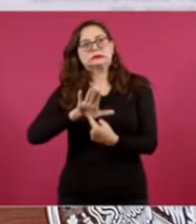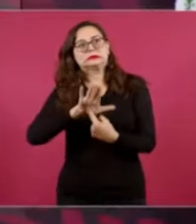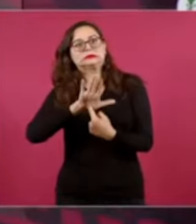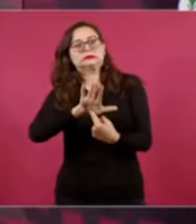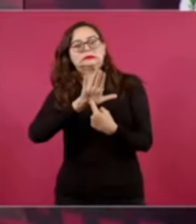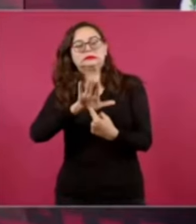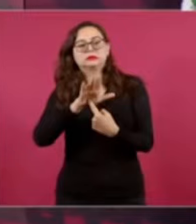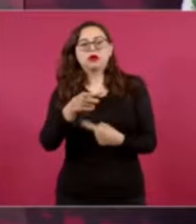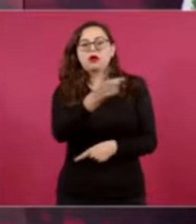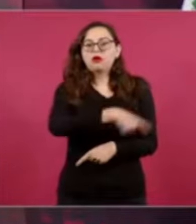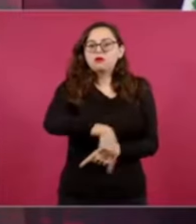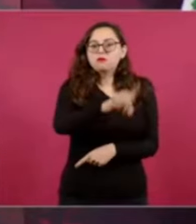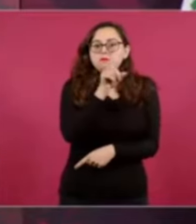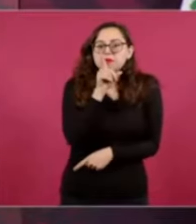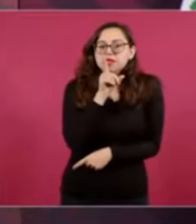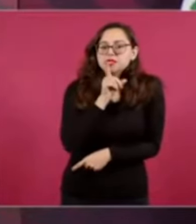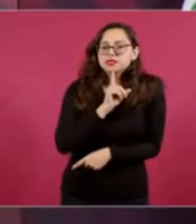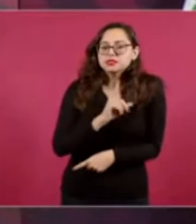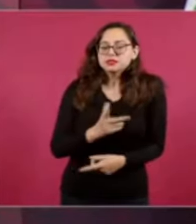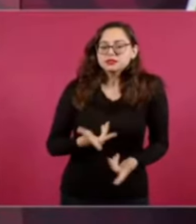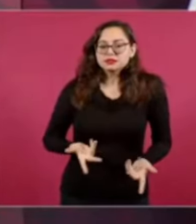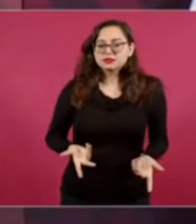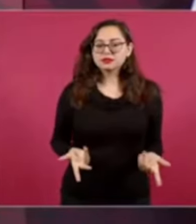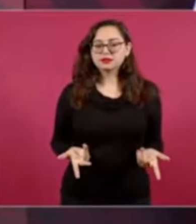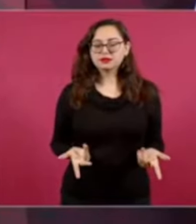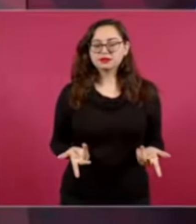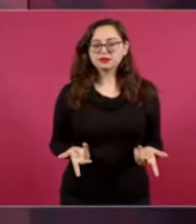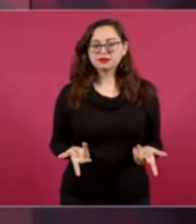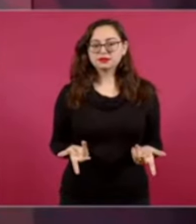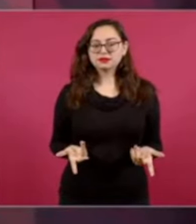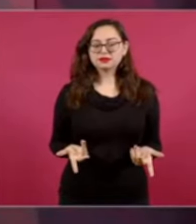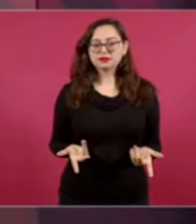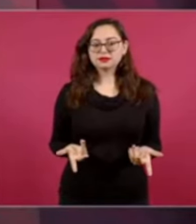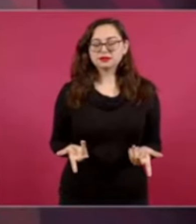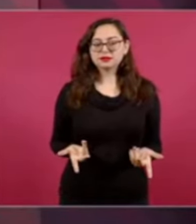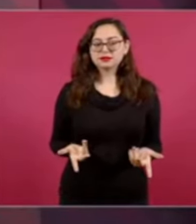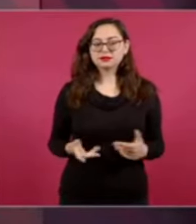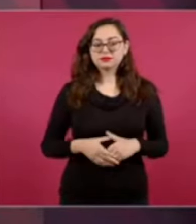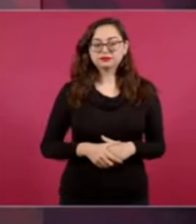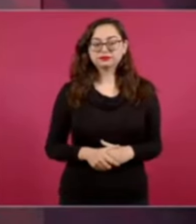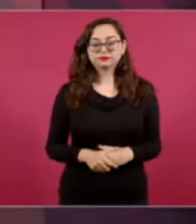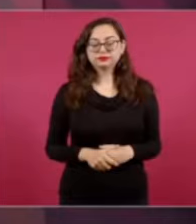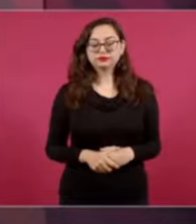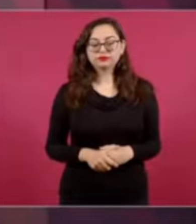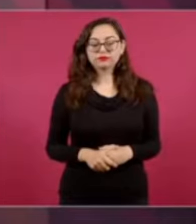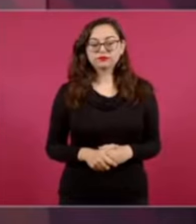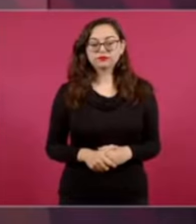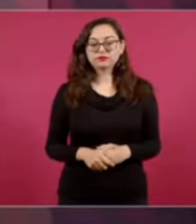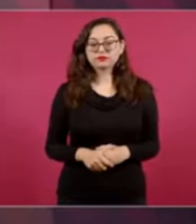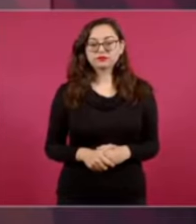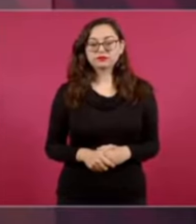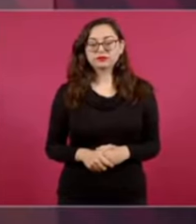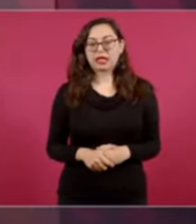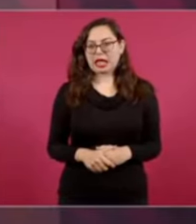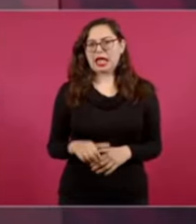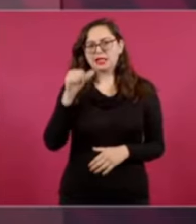Es que ayer decía, o antier, de que los medios más